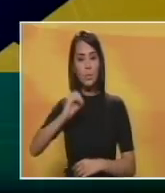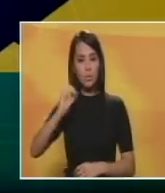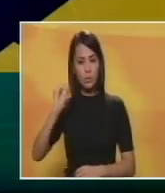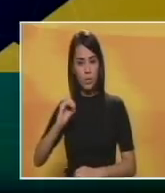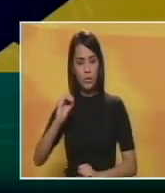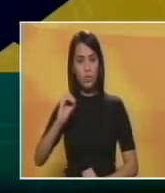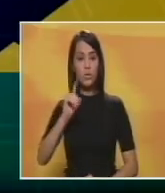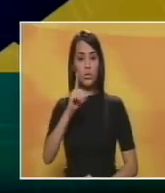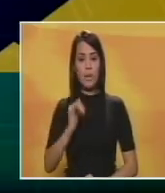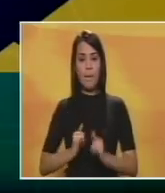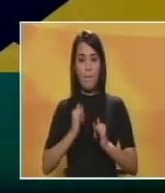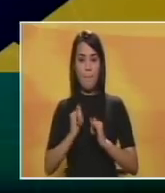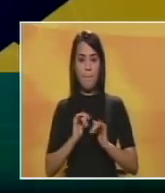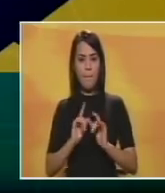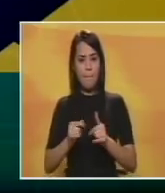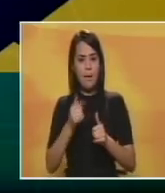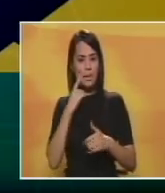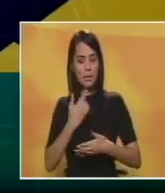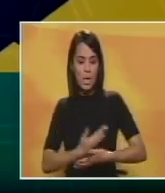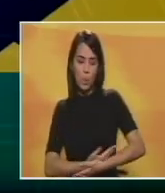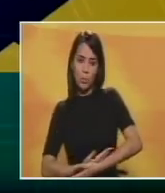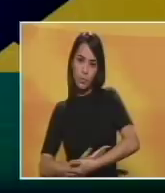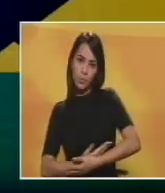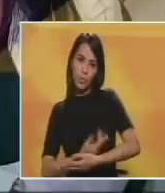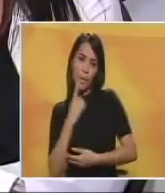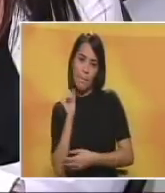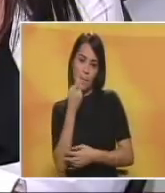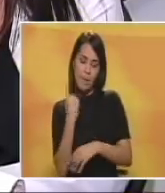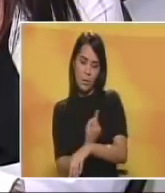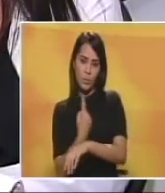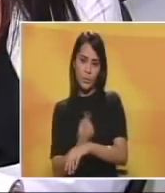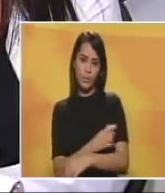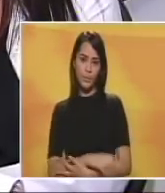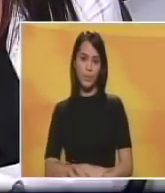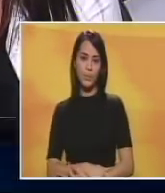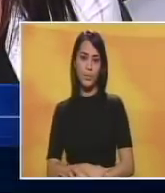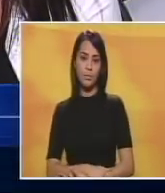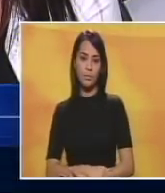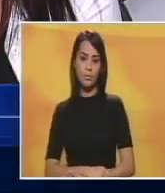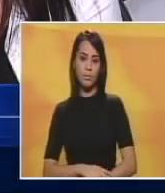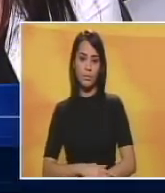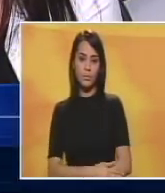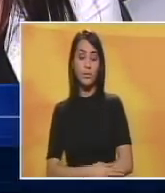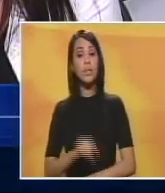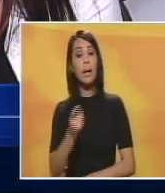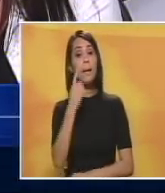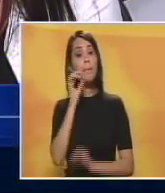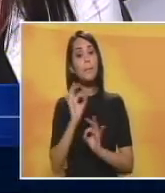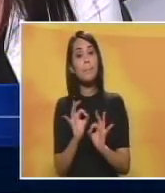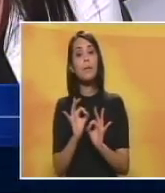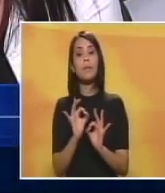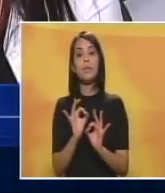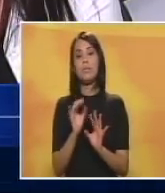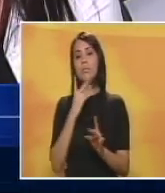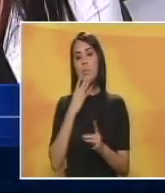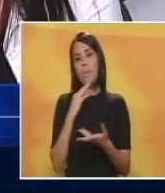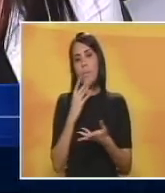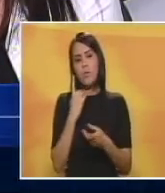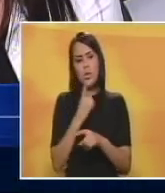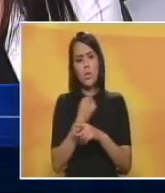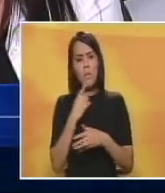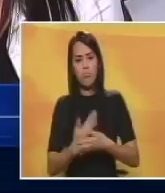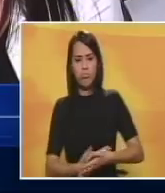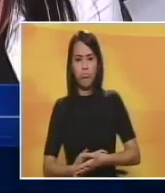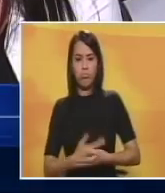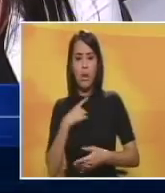22% si el bebé comienza a tomar leche materna durante la primera hora. Las únicas contraindicaciones que se deben hacer para no dar la leche materna